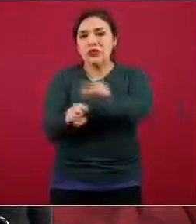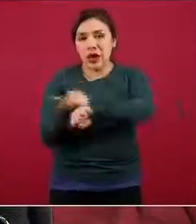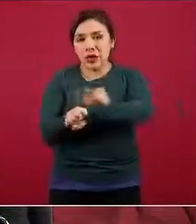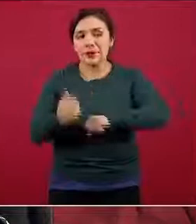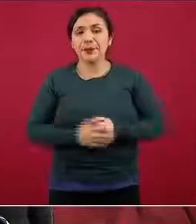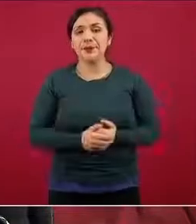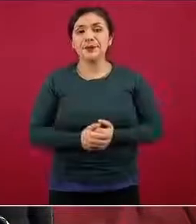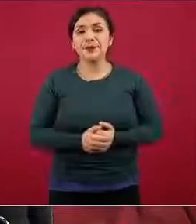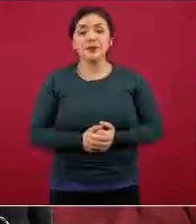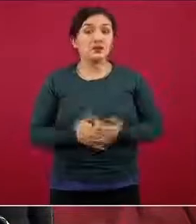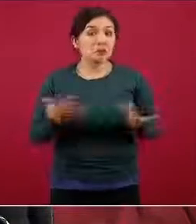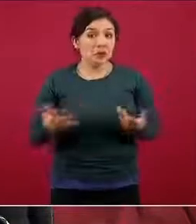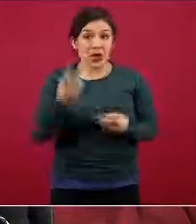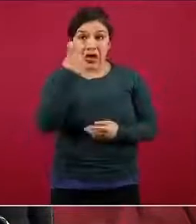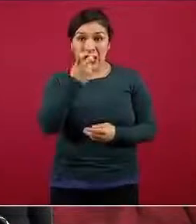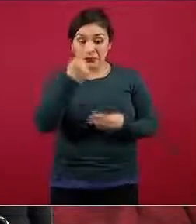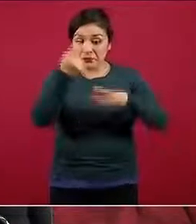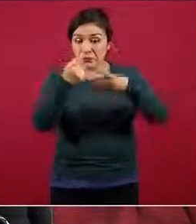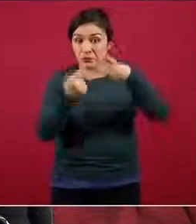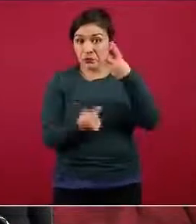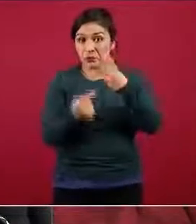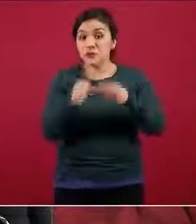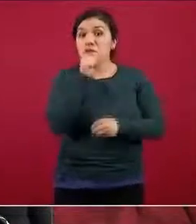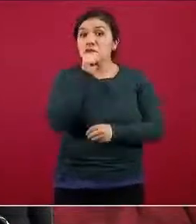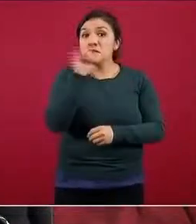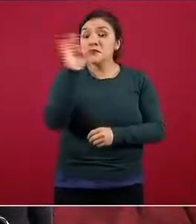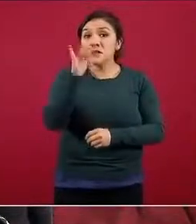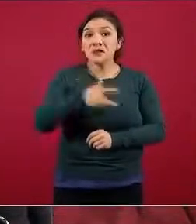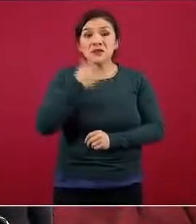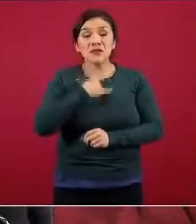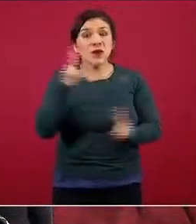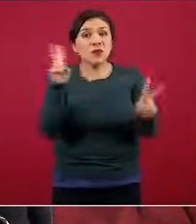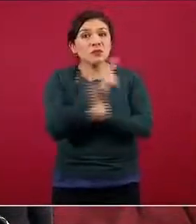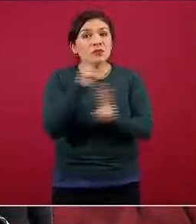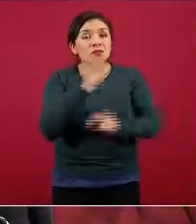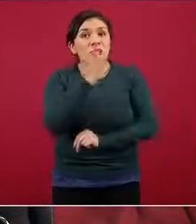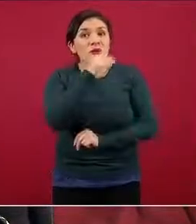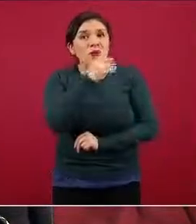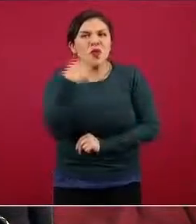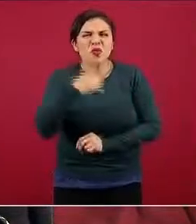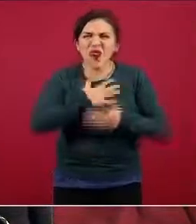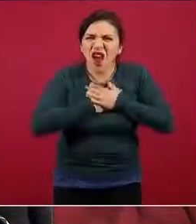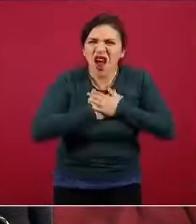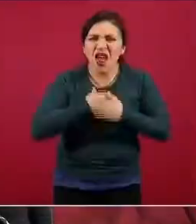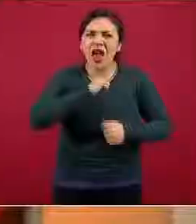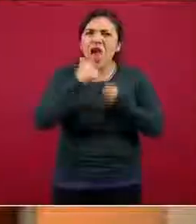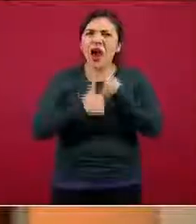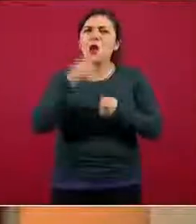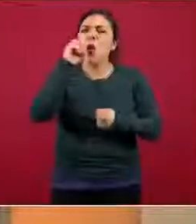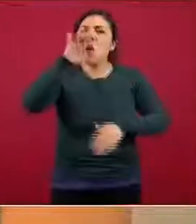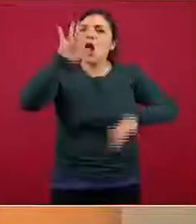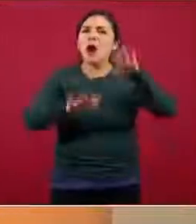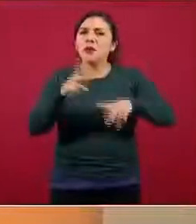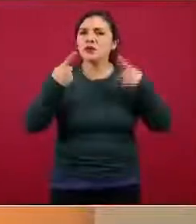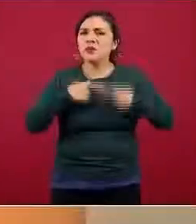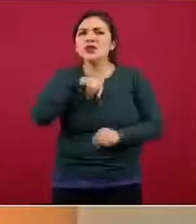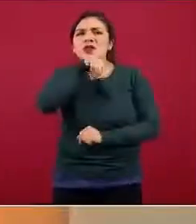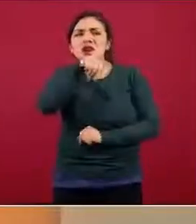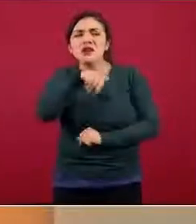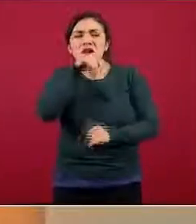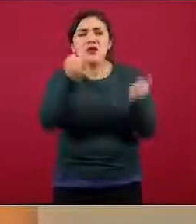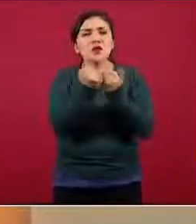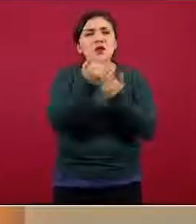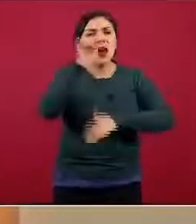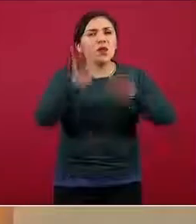pulso. Cualquiera de estos indicadores, una vez que baja la saturación, disnea, dolor en el pecho o a veces en adultos mayores